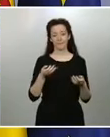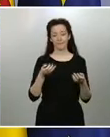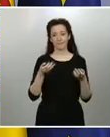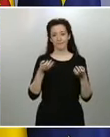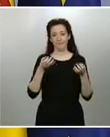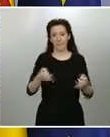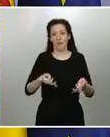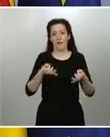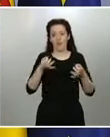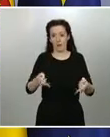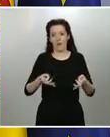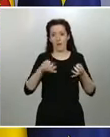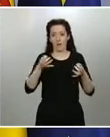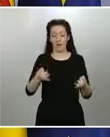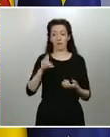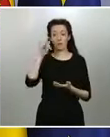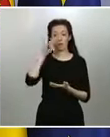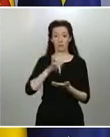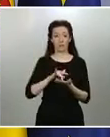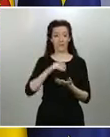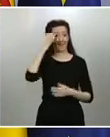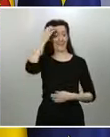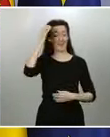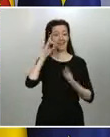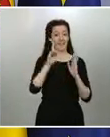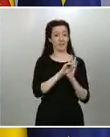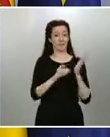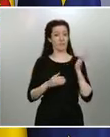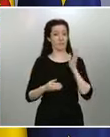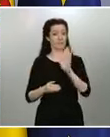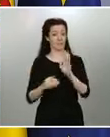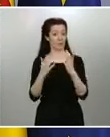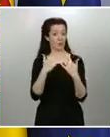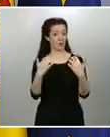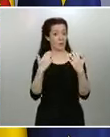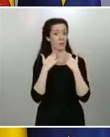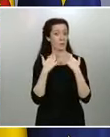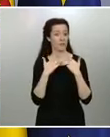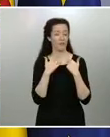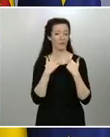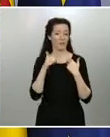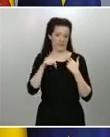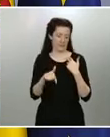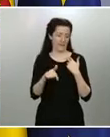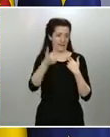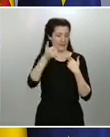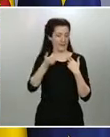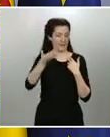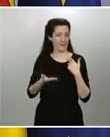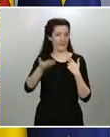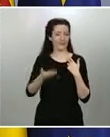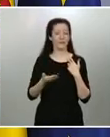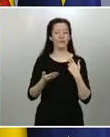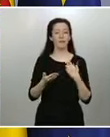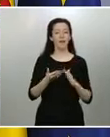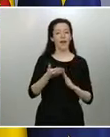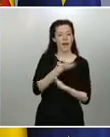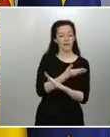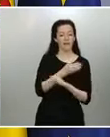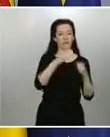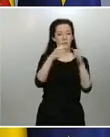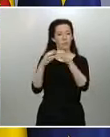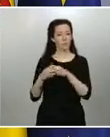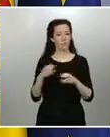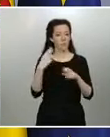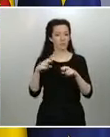naturaleza pues está en contacto con el resto de grupos parlamentarios para intentar recabar este apoyo pero insisto es un